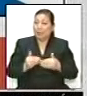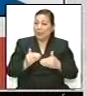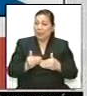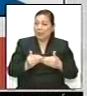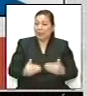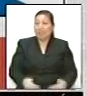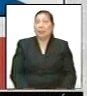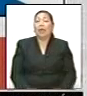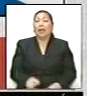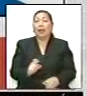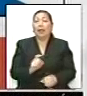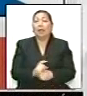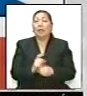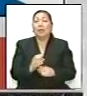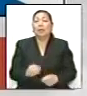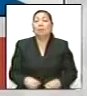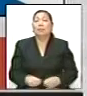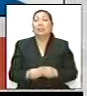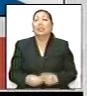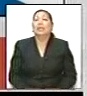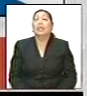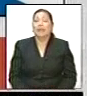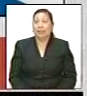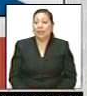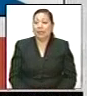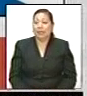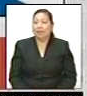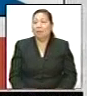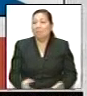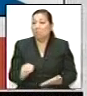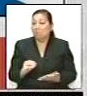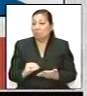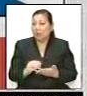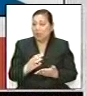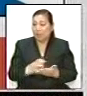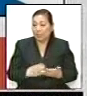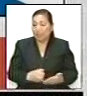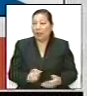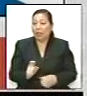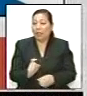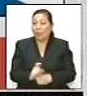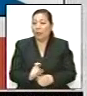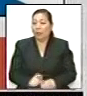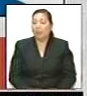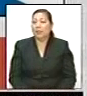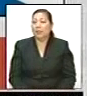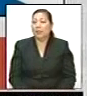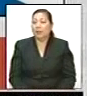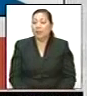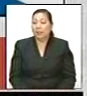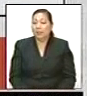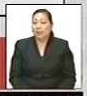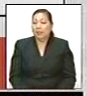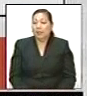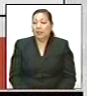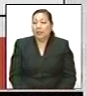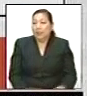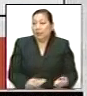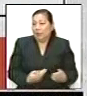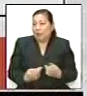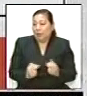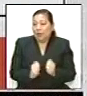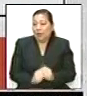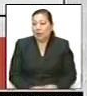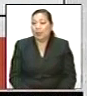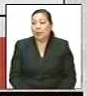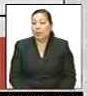y educación principalmente en el área o con mayor éxito en el área de educación en el relacionamiento con